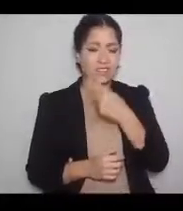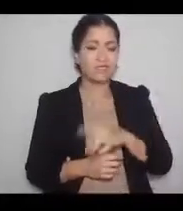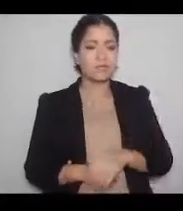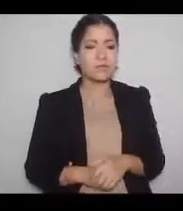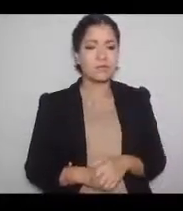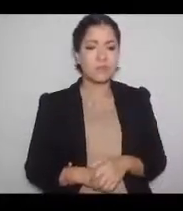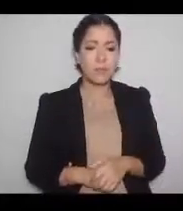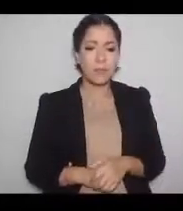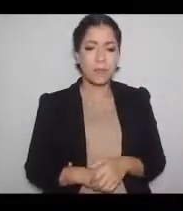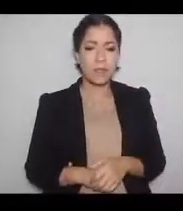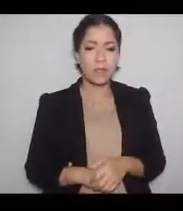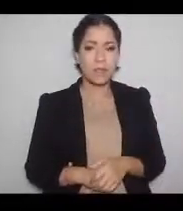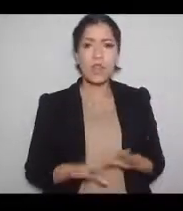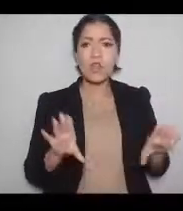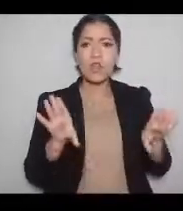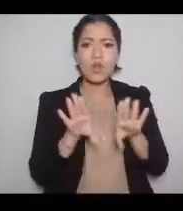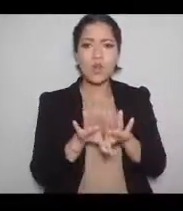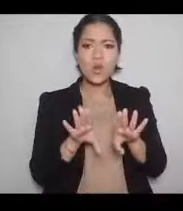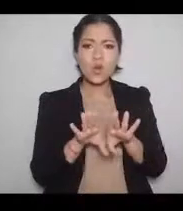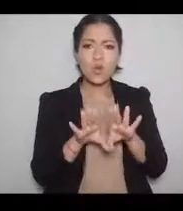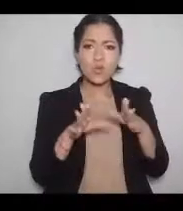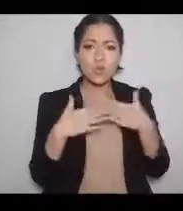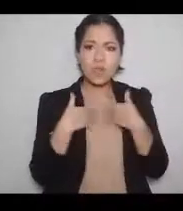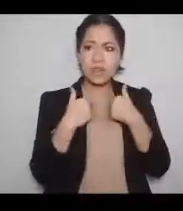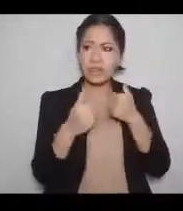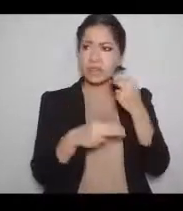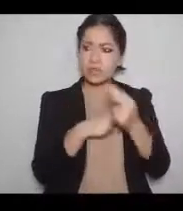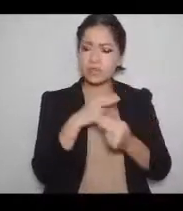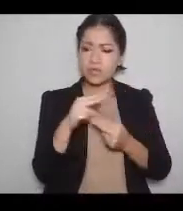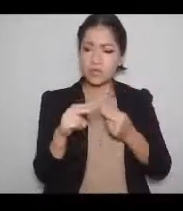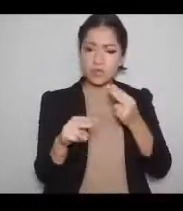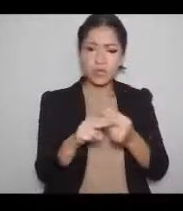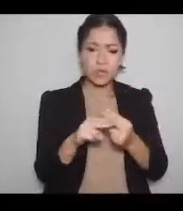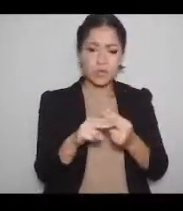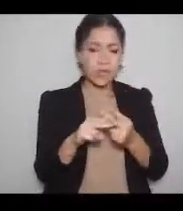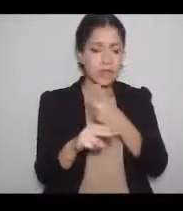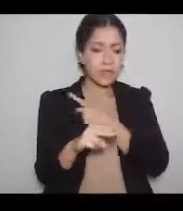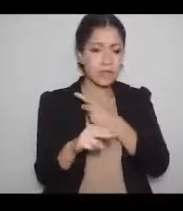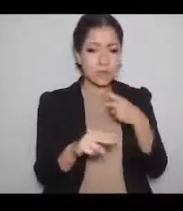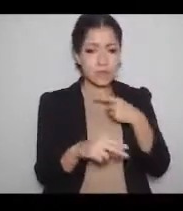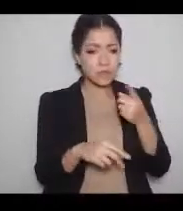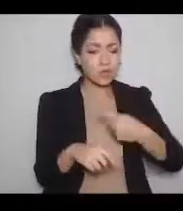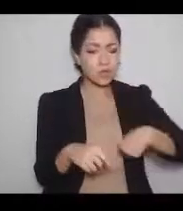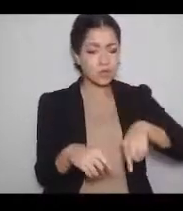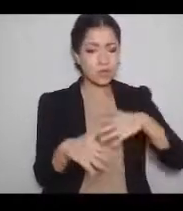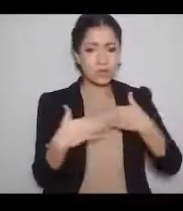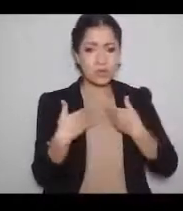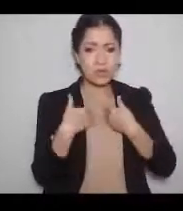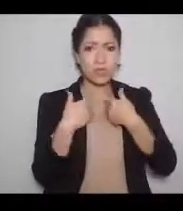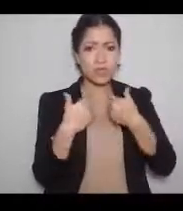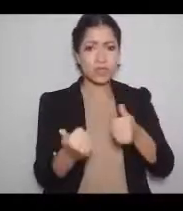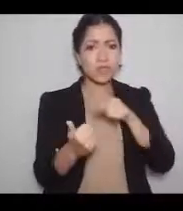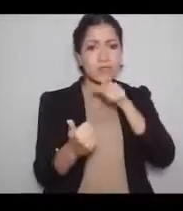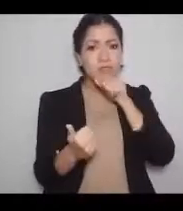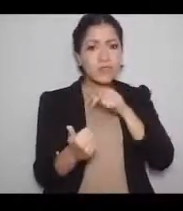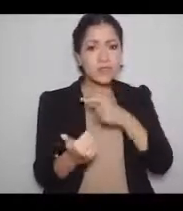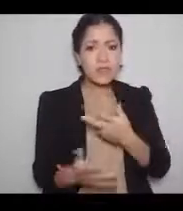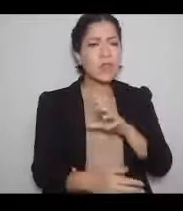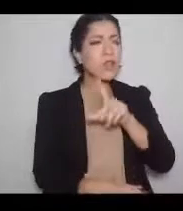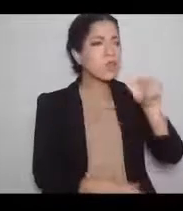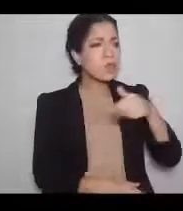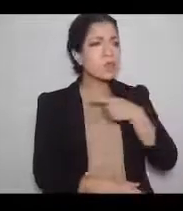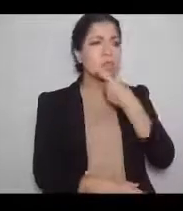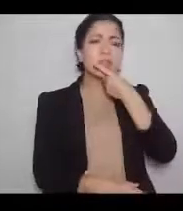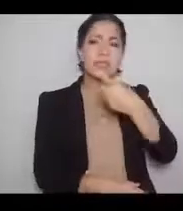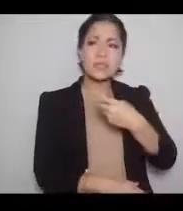¿cómo vamos a entender el universo si no entendemos lo que está del otro lado de la cama? Sí, y luego yo decía, vamos a entender el